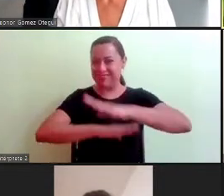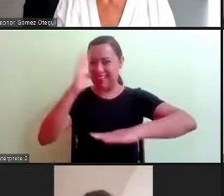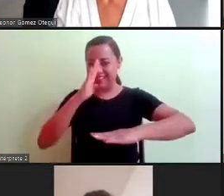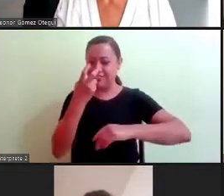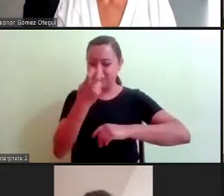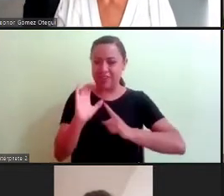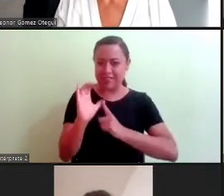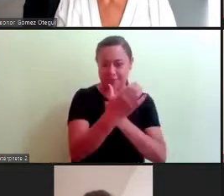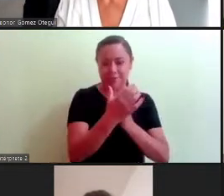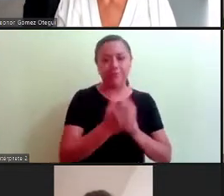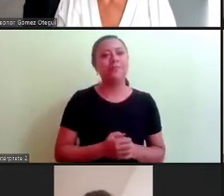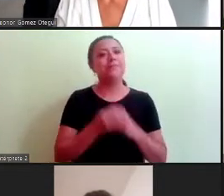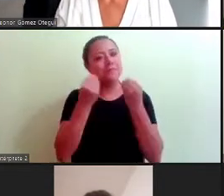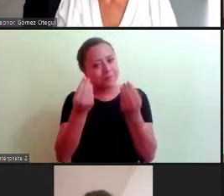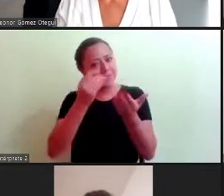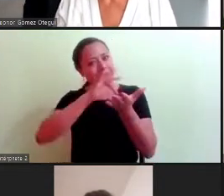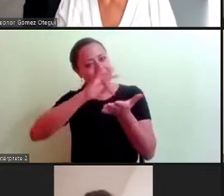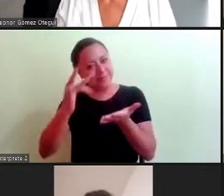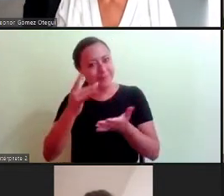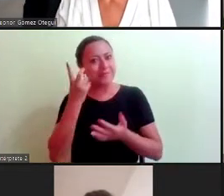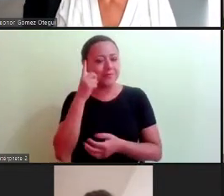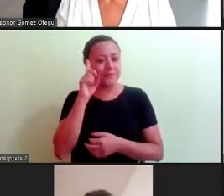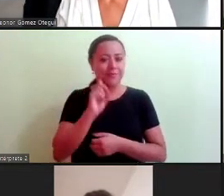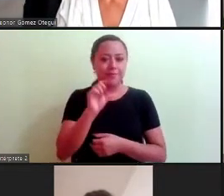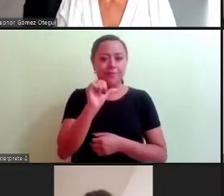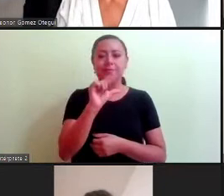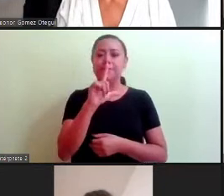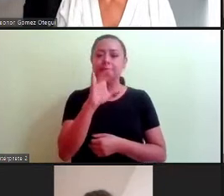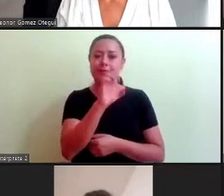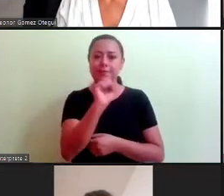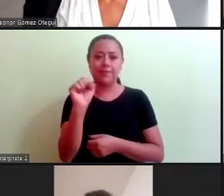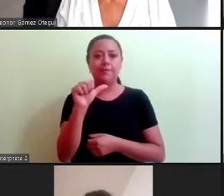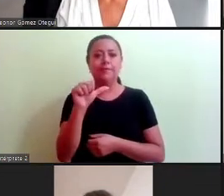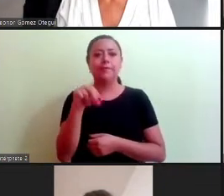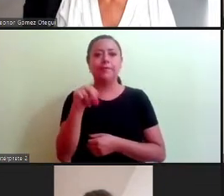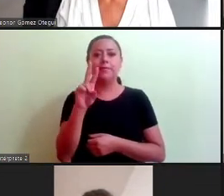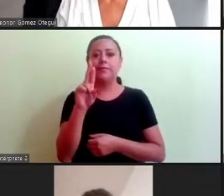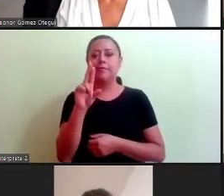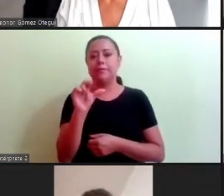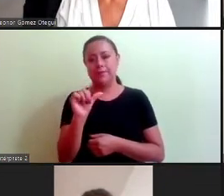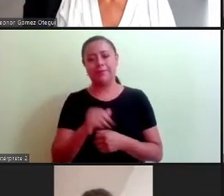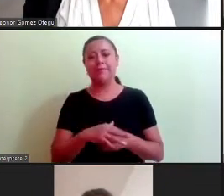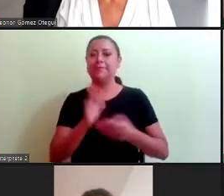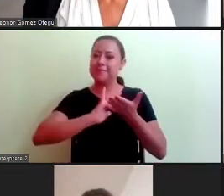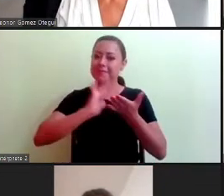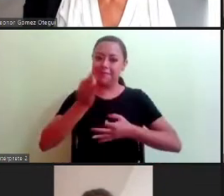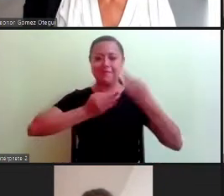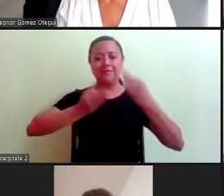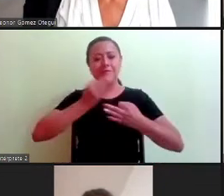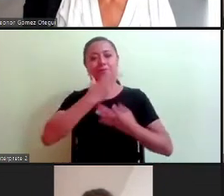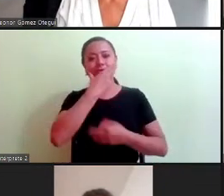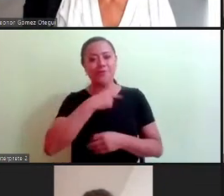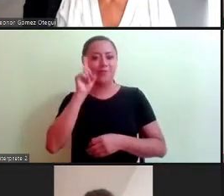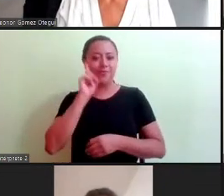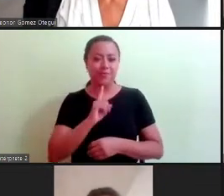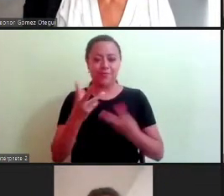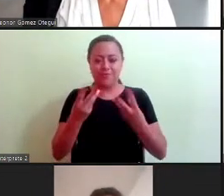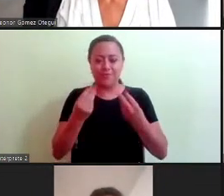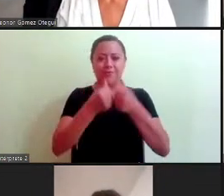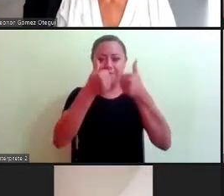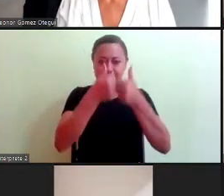Muchísimas gracias, diputada Alessandra. Y gracias a todos, a todas por estar aquí presentes en esta